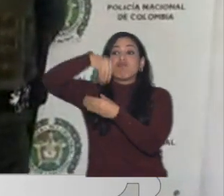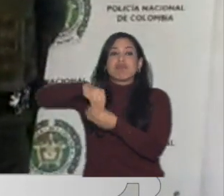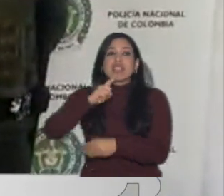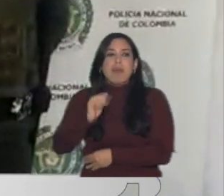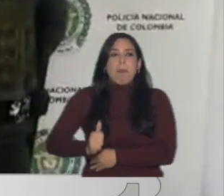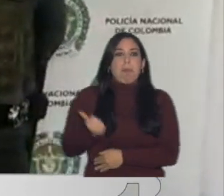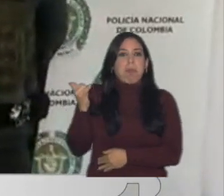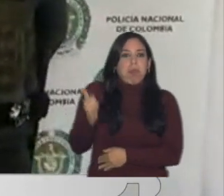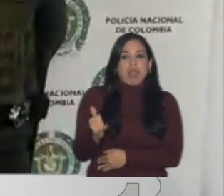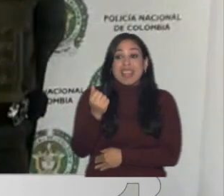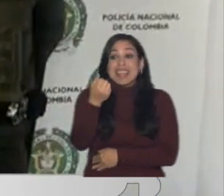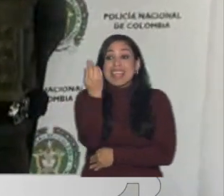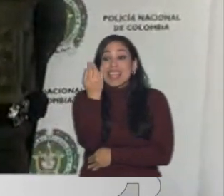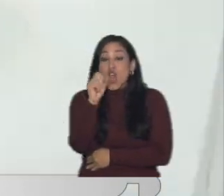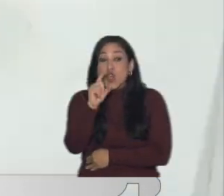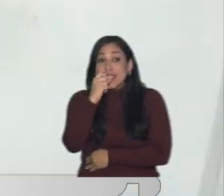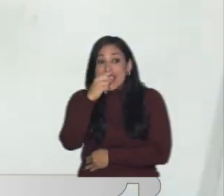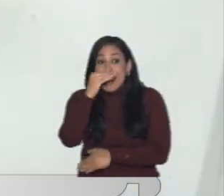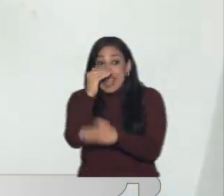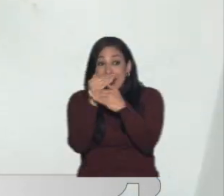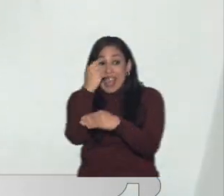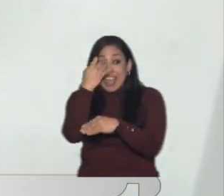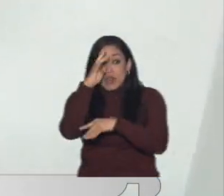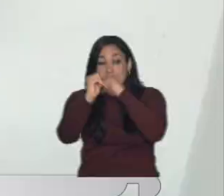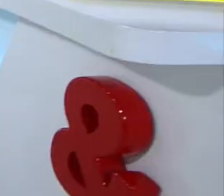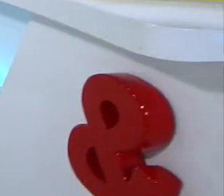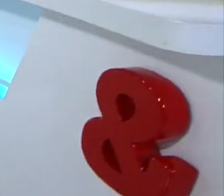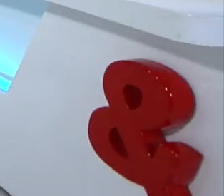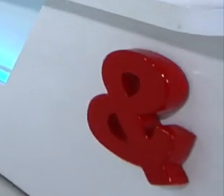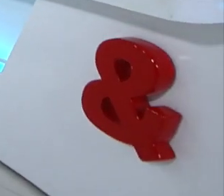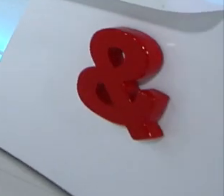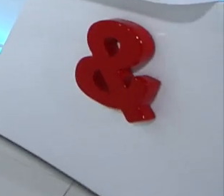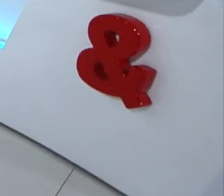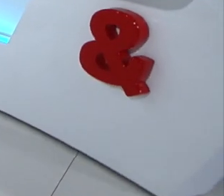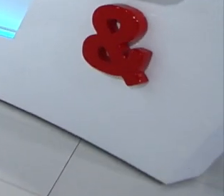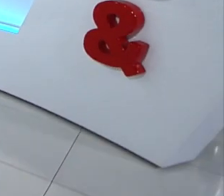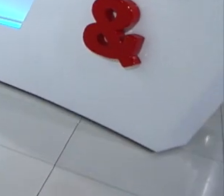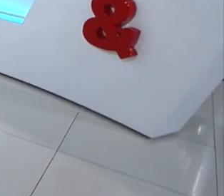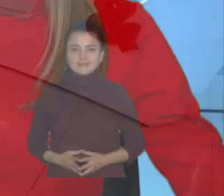por abusar de menor de edad. Ya volvemos.